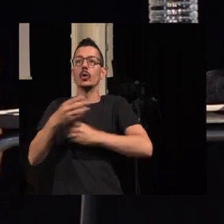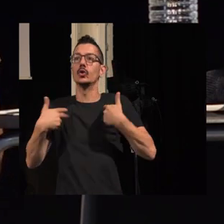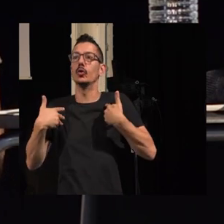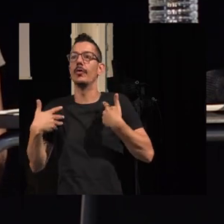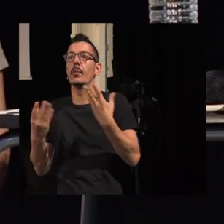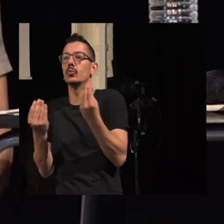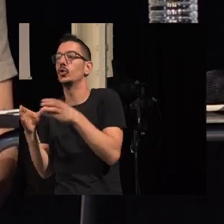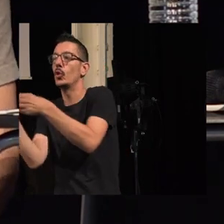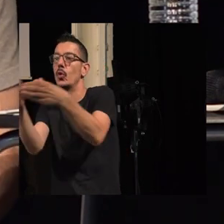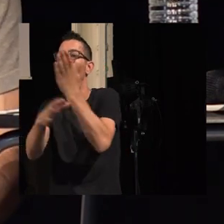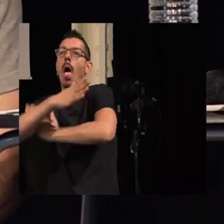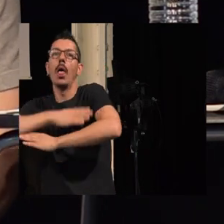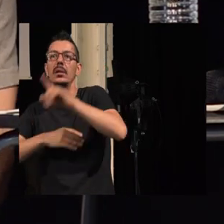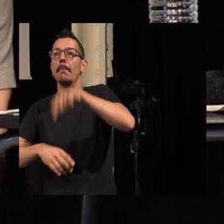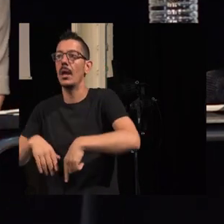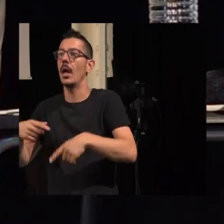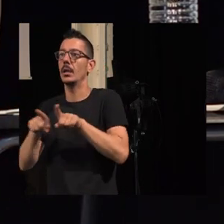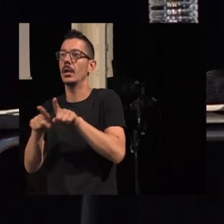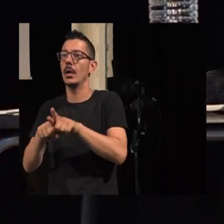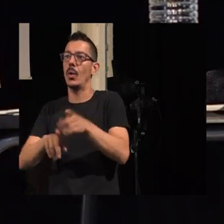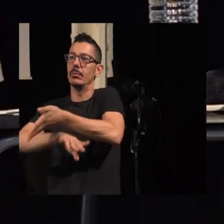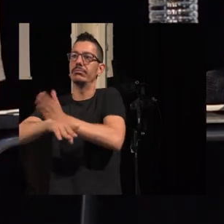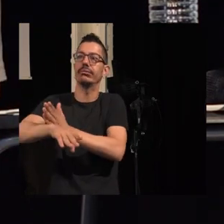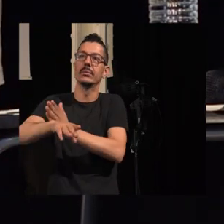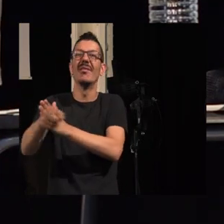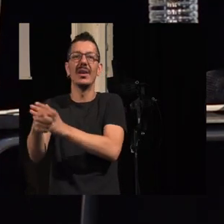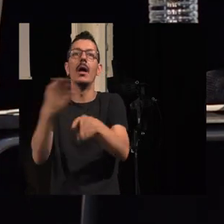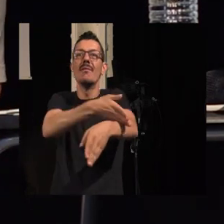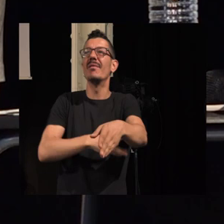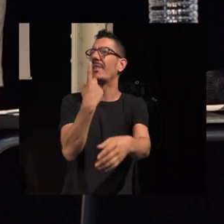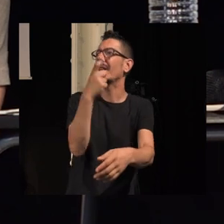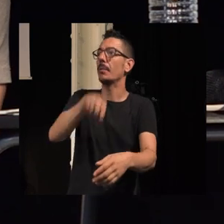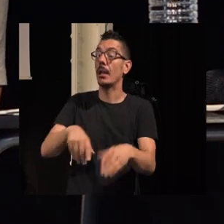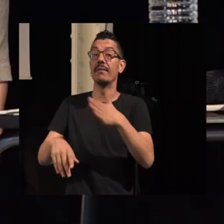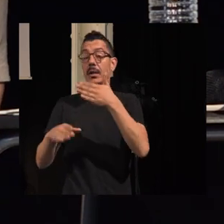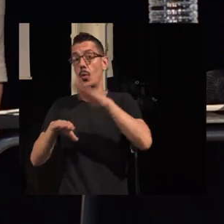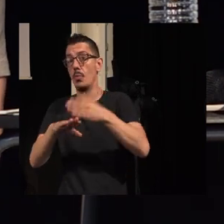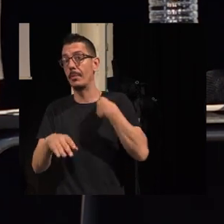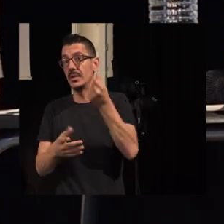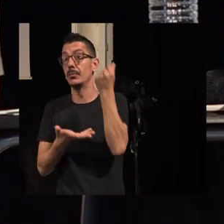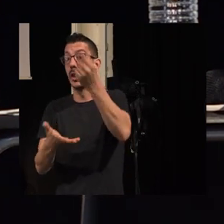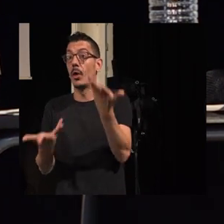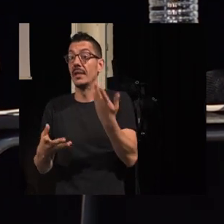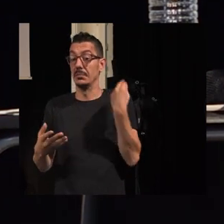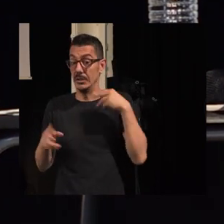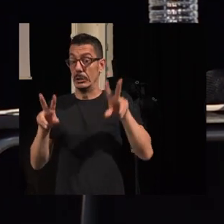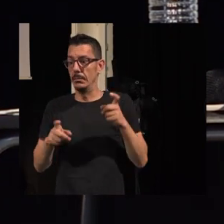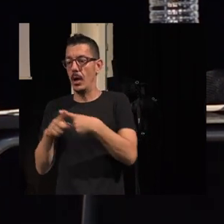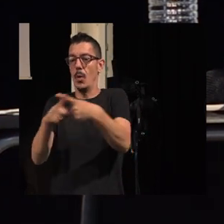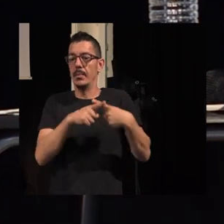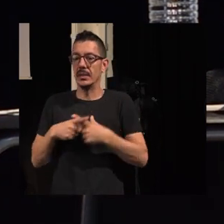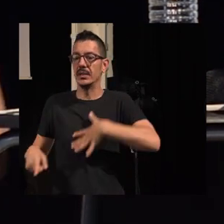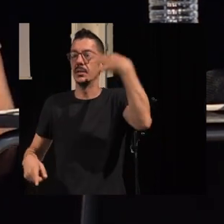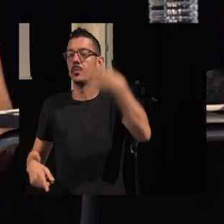Esto habría mucho que decir, pero quizás por eso estoy acá, para poder mirar un poco desde